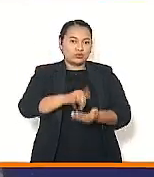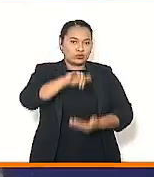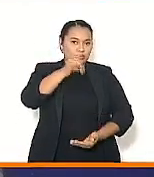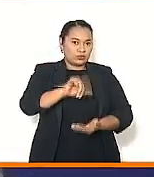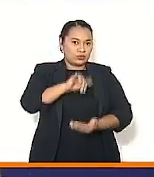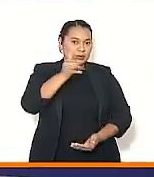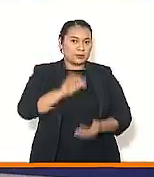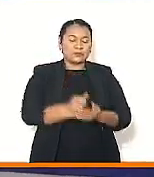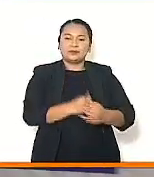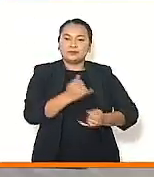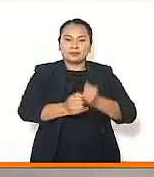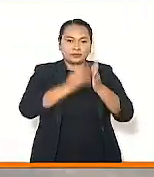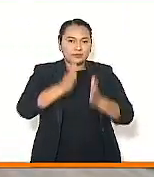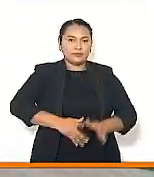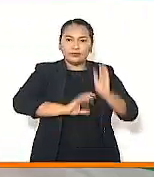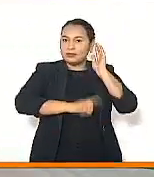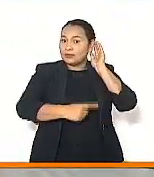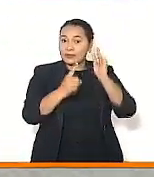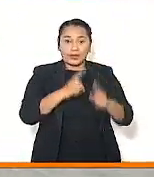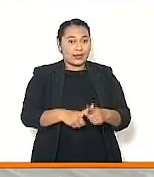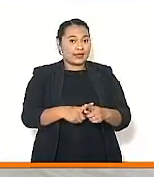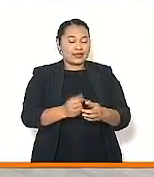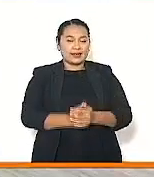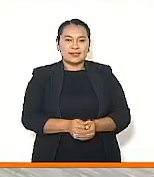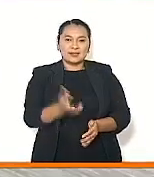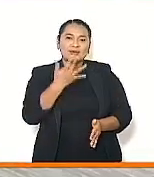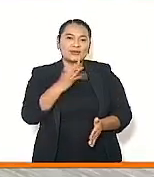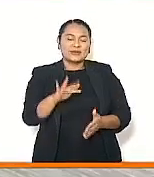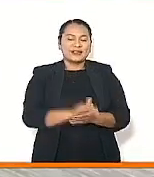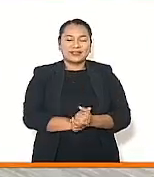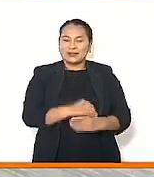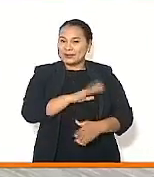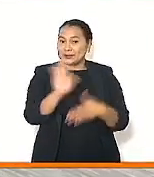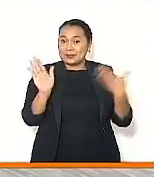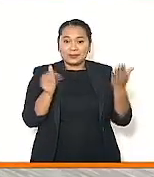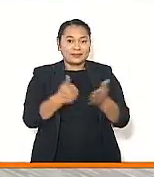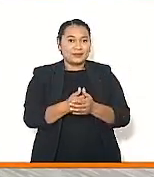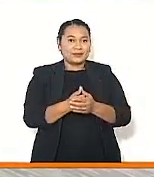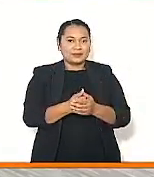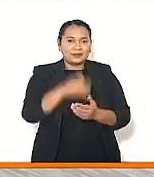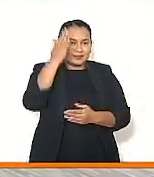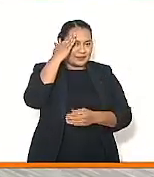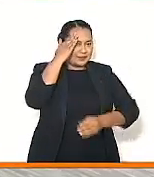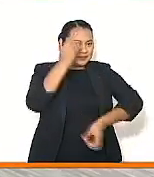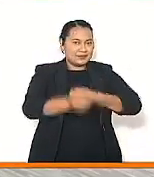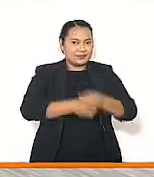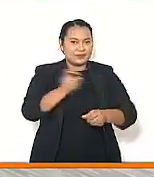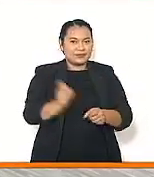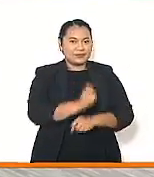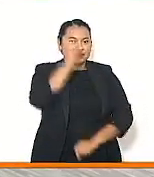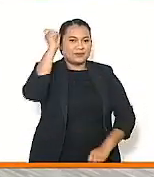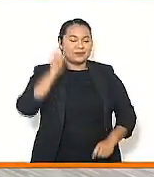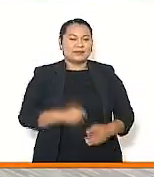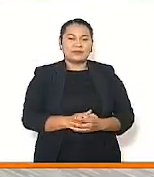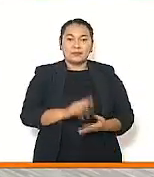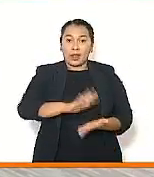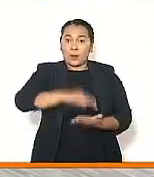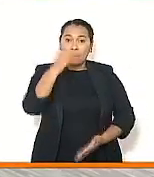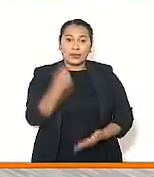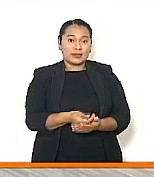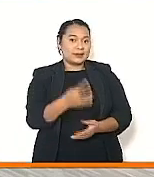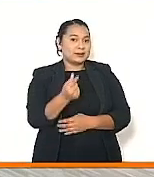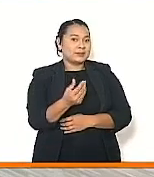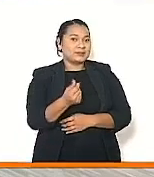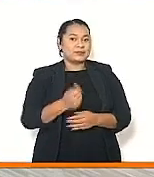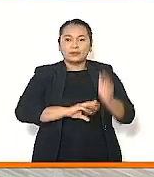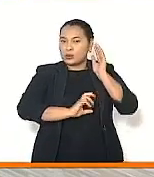balanza. Pero si estás esperando la esfera ganadora de Multi X, te deseo muchísima suerte, porque este es, vamos a multiplicar tu jugada